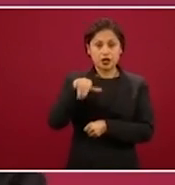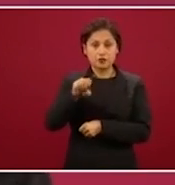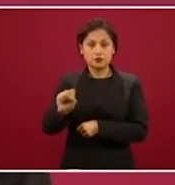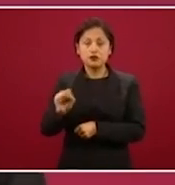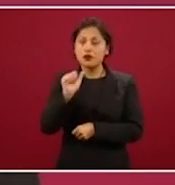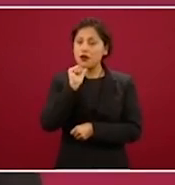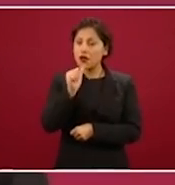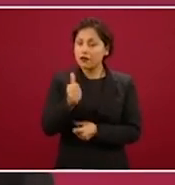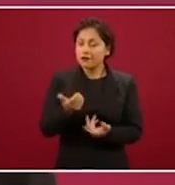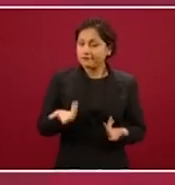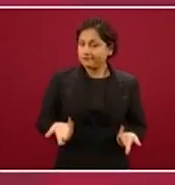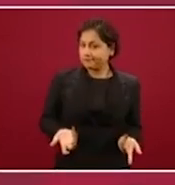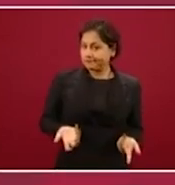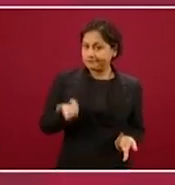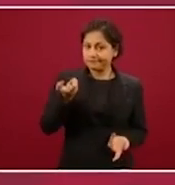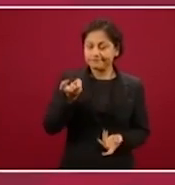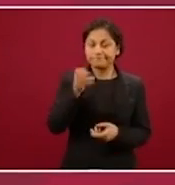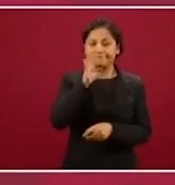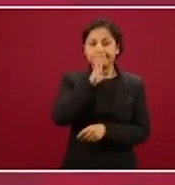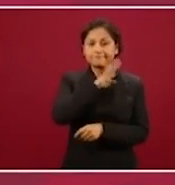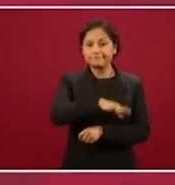y